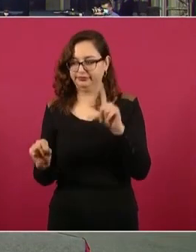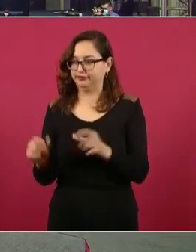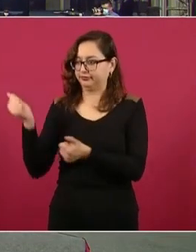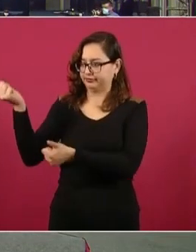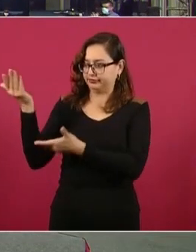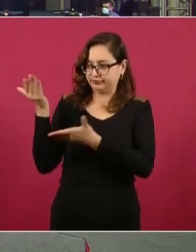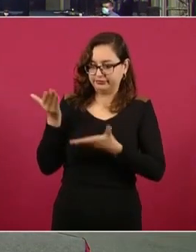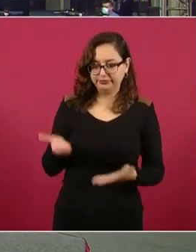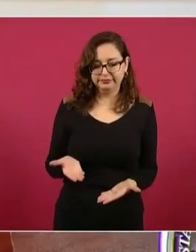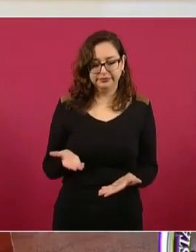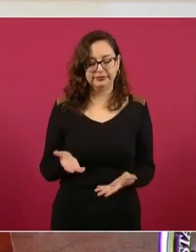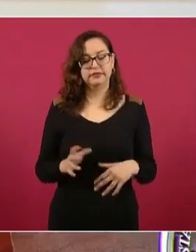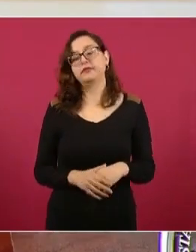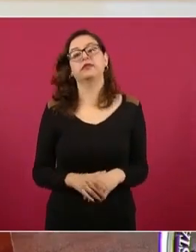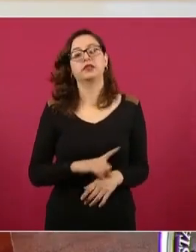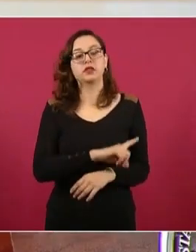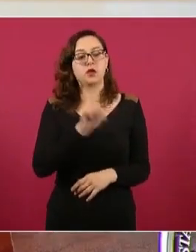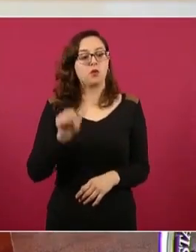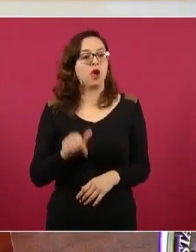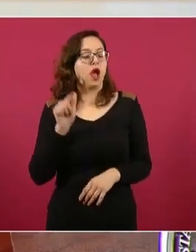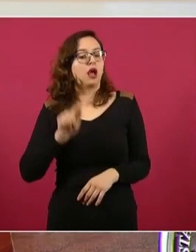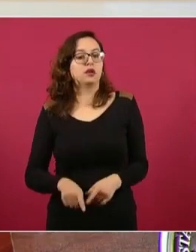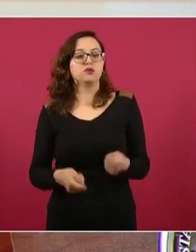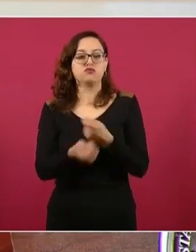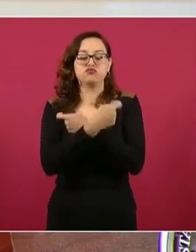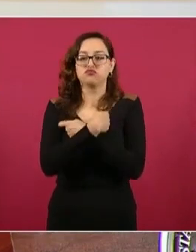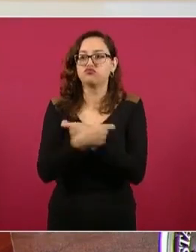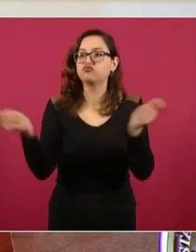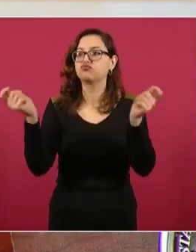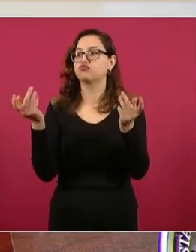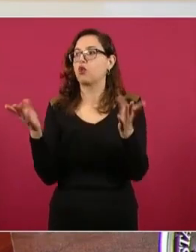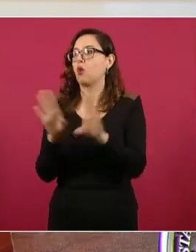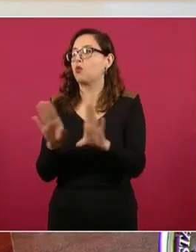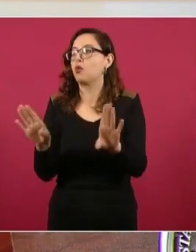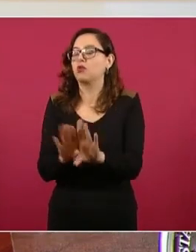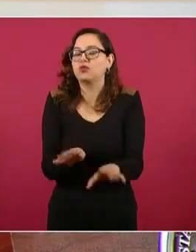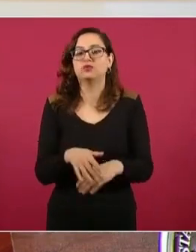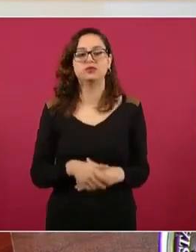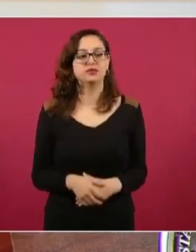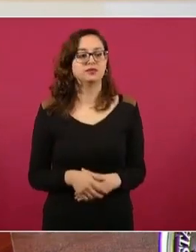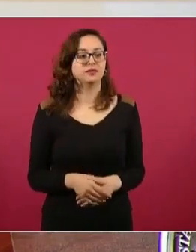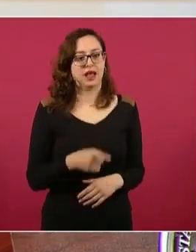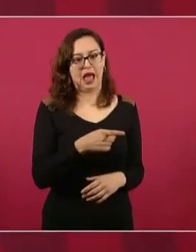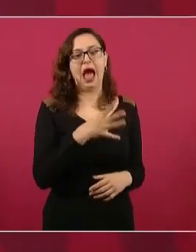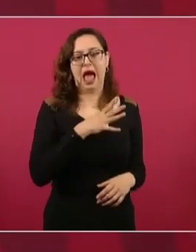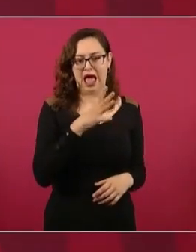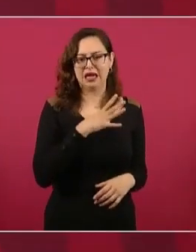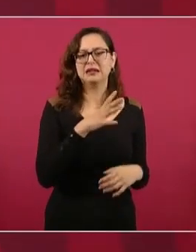eran empresas también que hacían su agosto con la distribución.